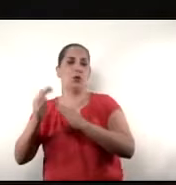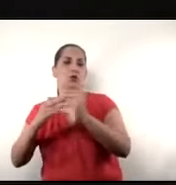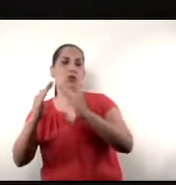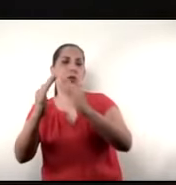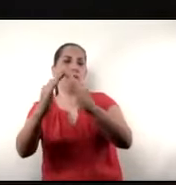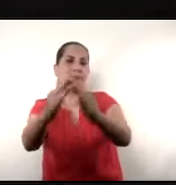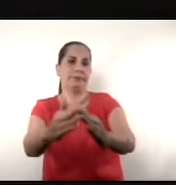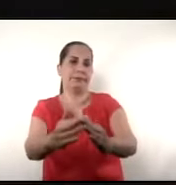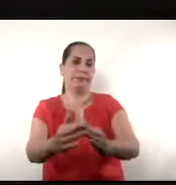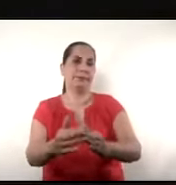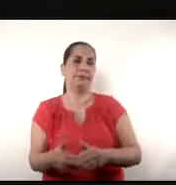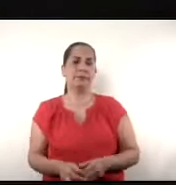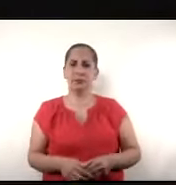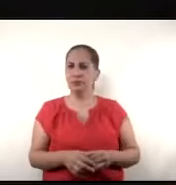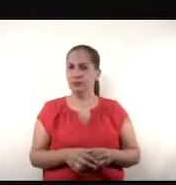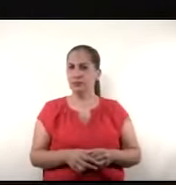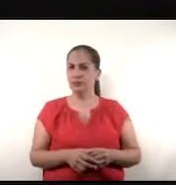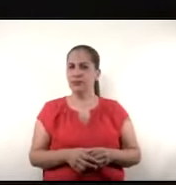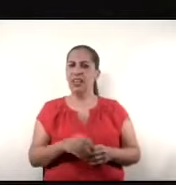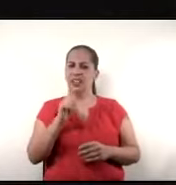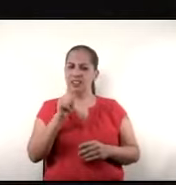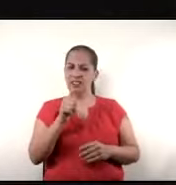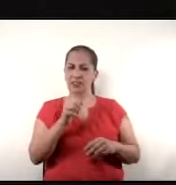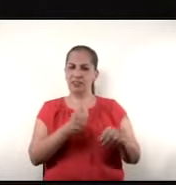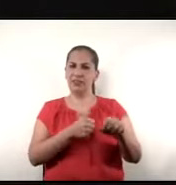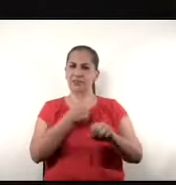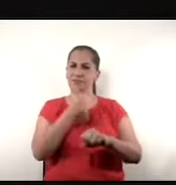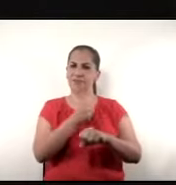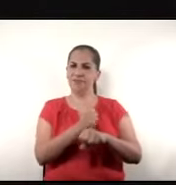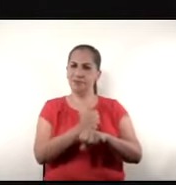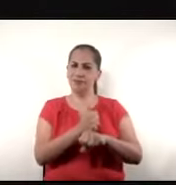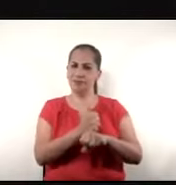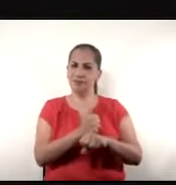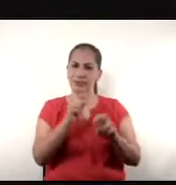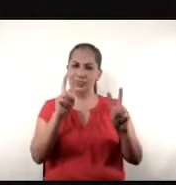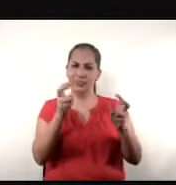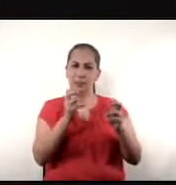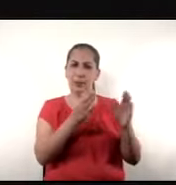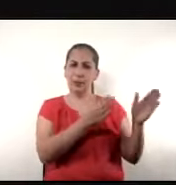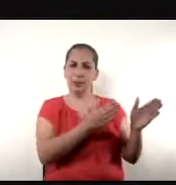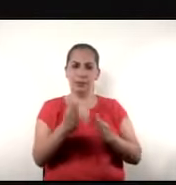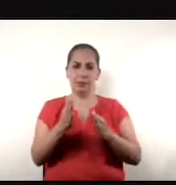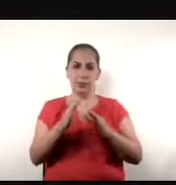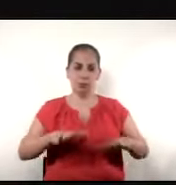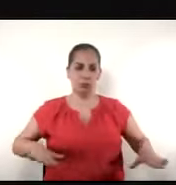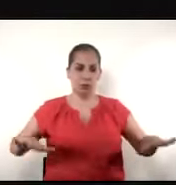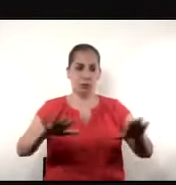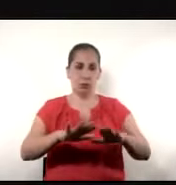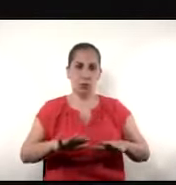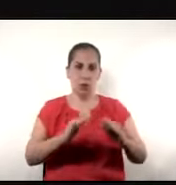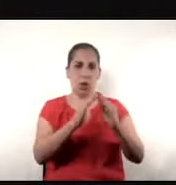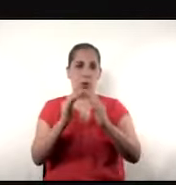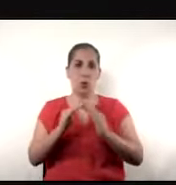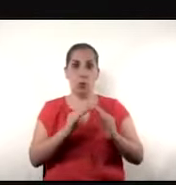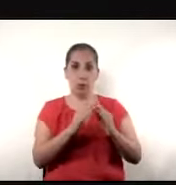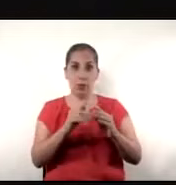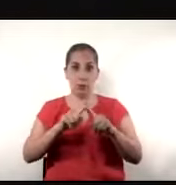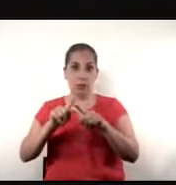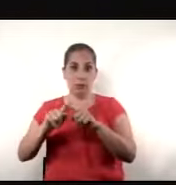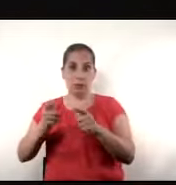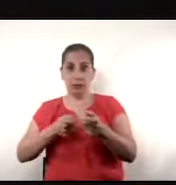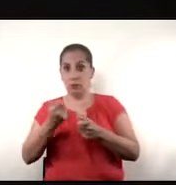viviendas. Es necesario posicionar el tema de planificación territorial, urbana y los mecanismos